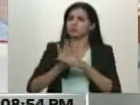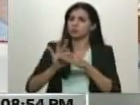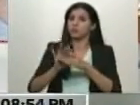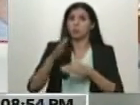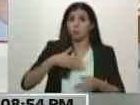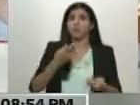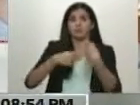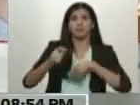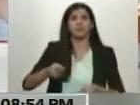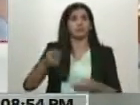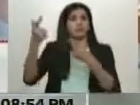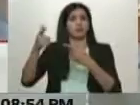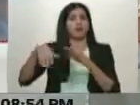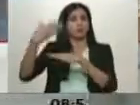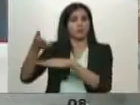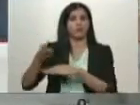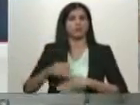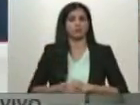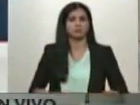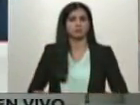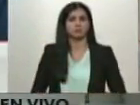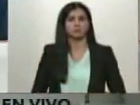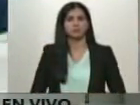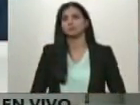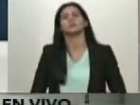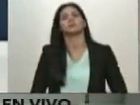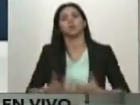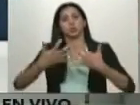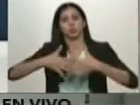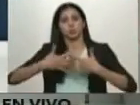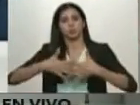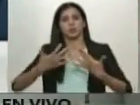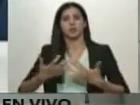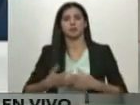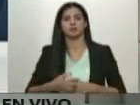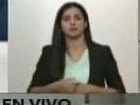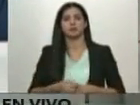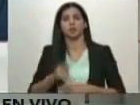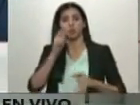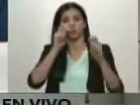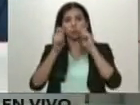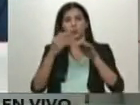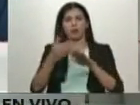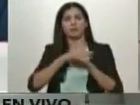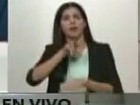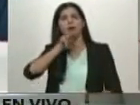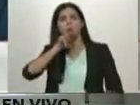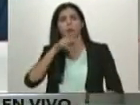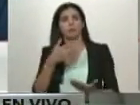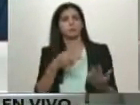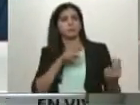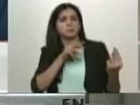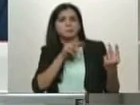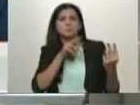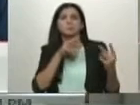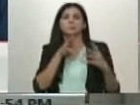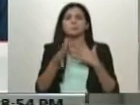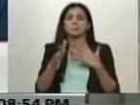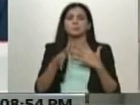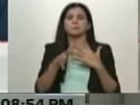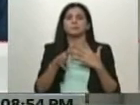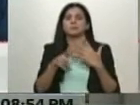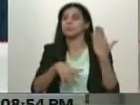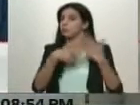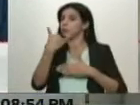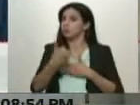exportadora hacia el comercio exterior. Motor industria, el motor, bueno, en turismo estuvimos hablando, proyectos que ya no